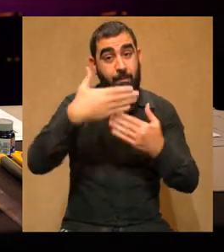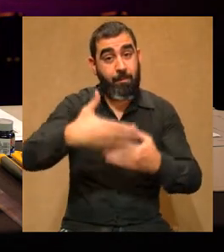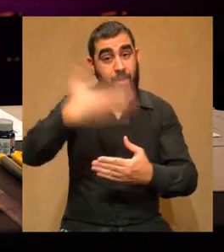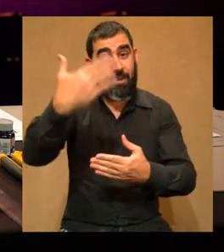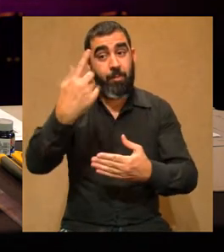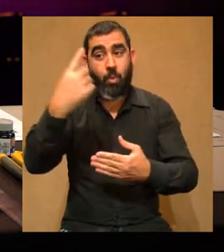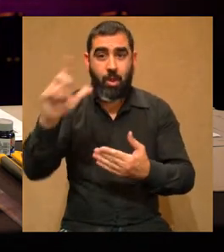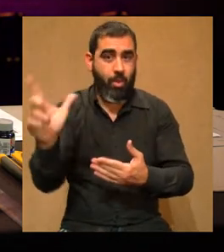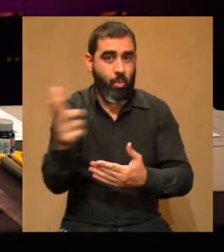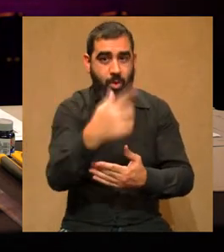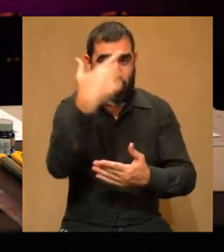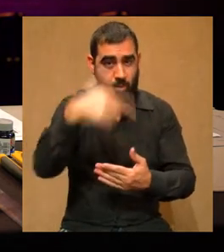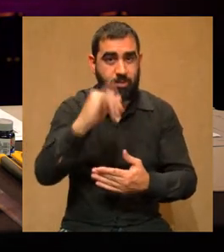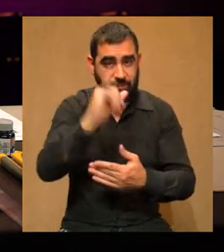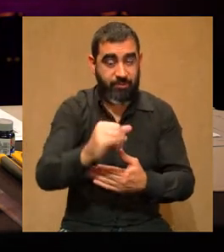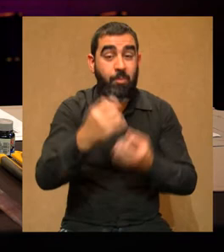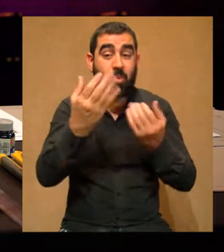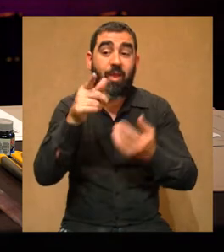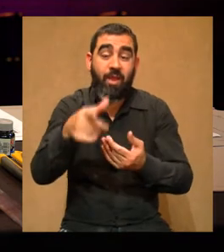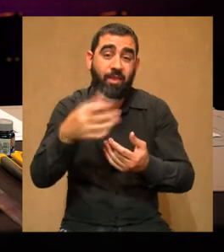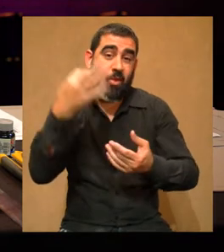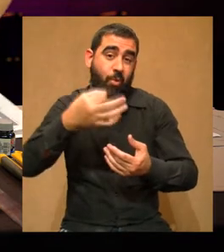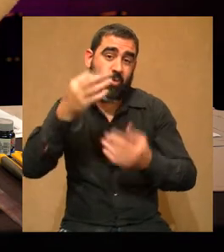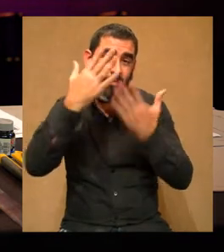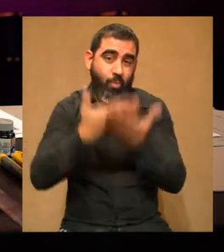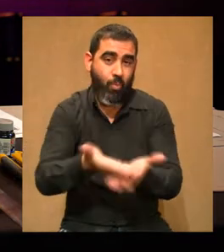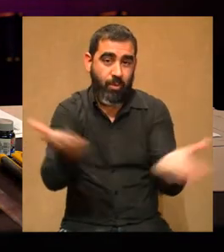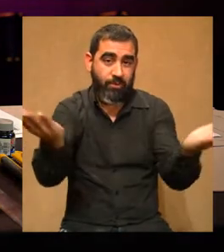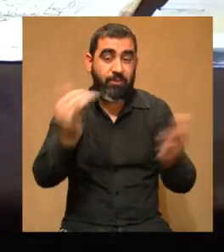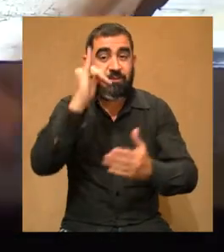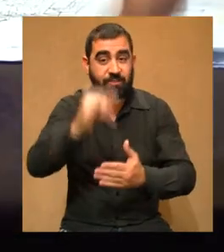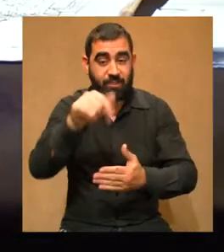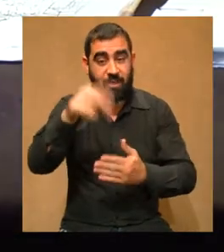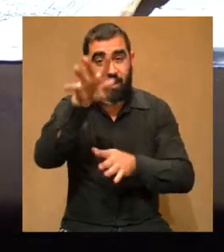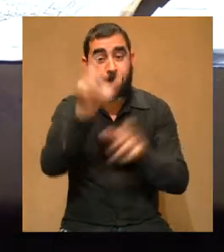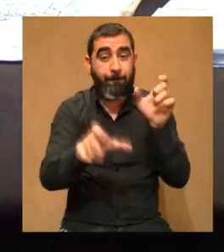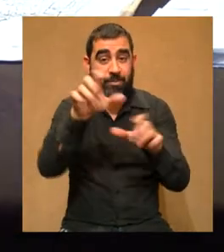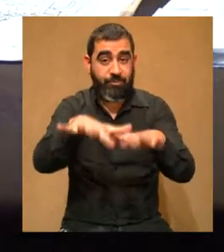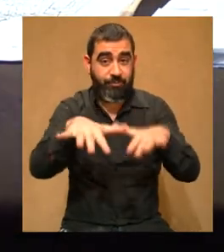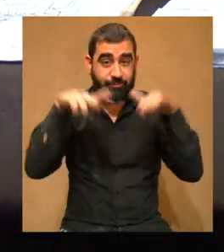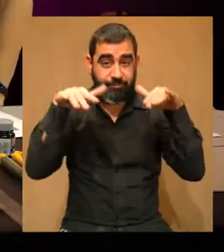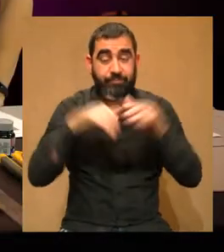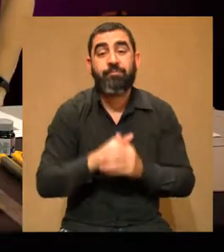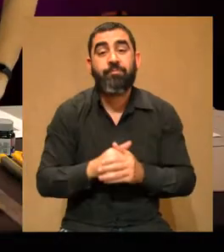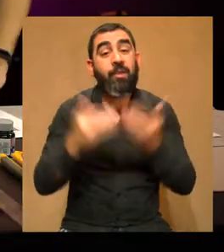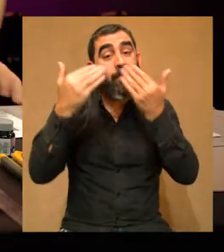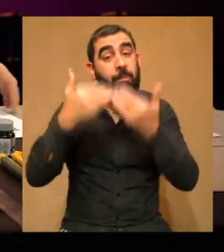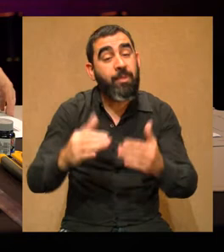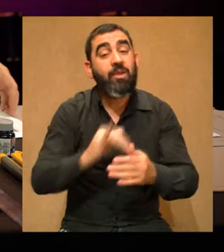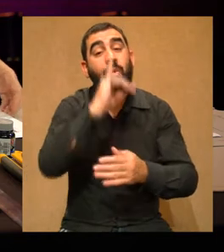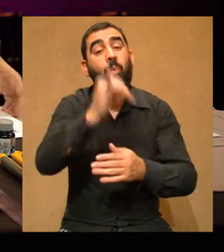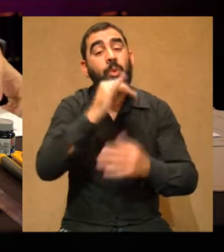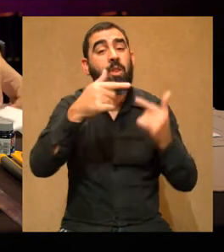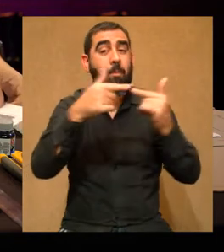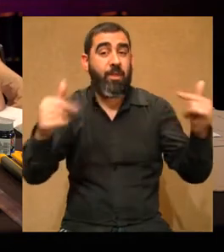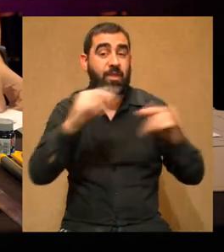paredes pero hay una que no está exacto porque ahí herir el blanco del otro lado va el público viene la platea bueno empezamos dale les